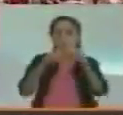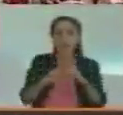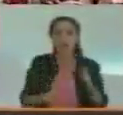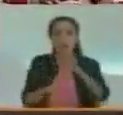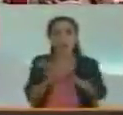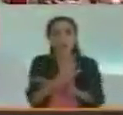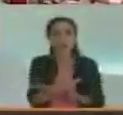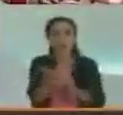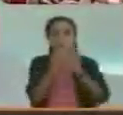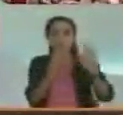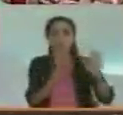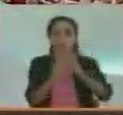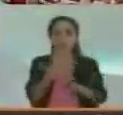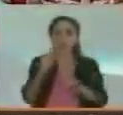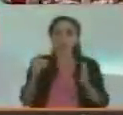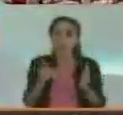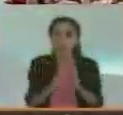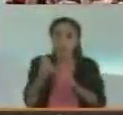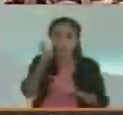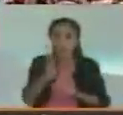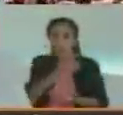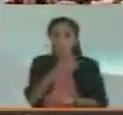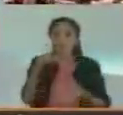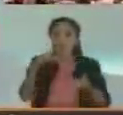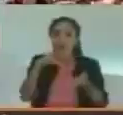564 mil carné del PSUV.